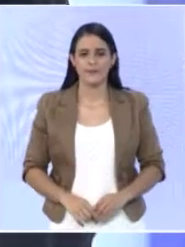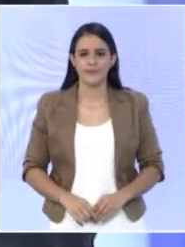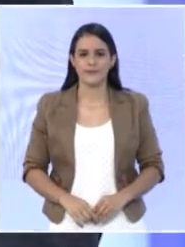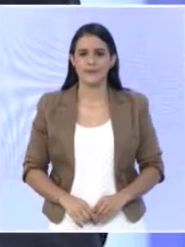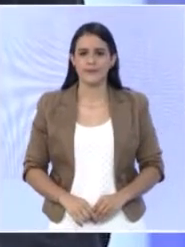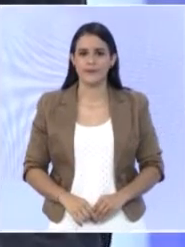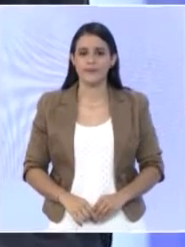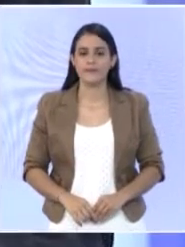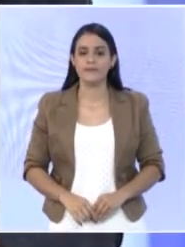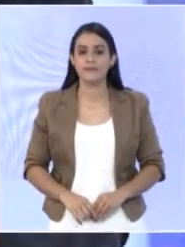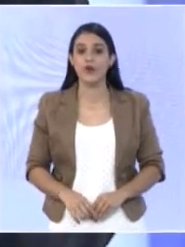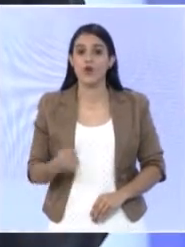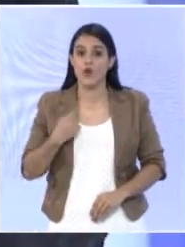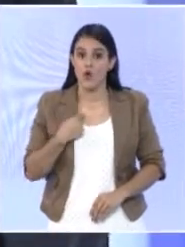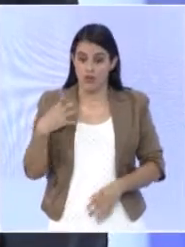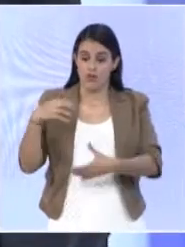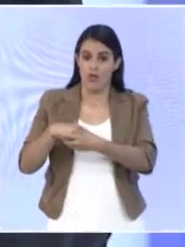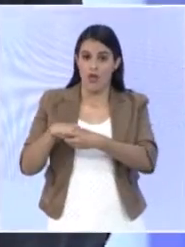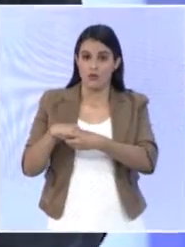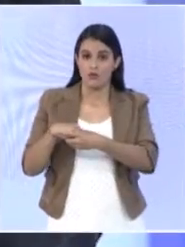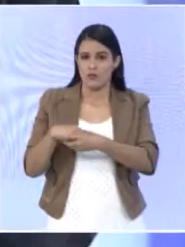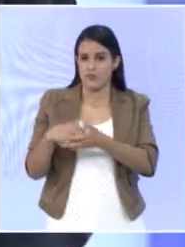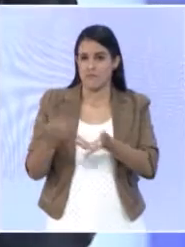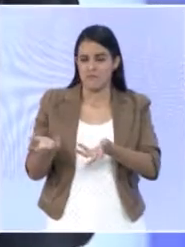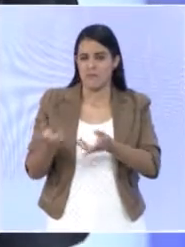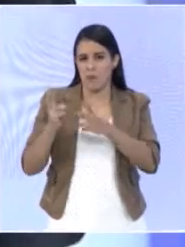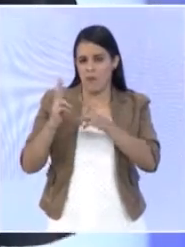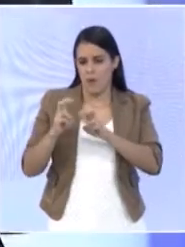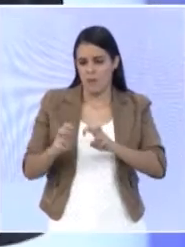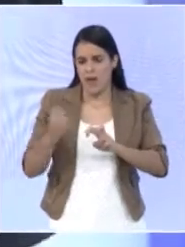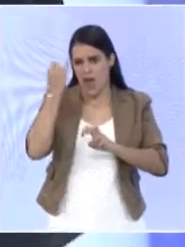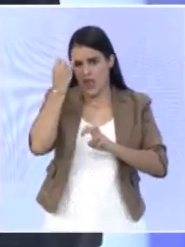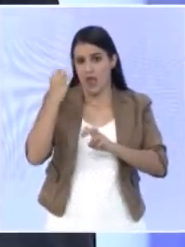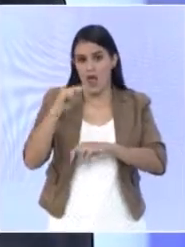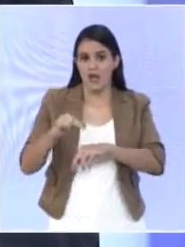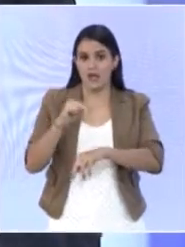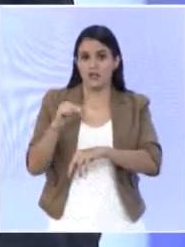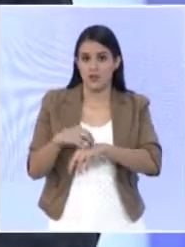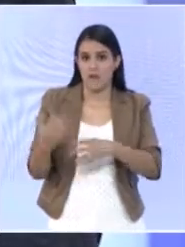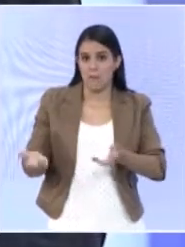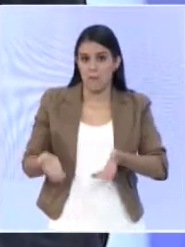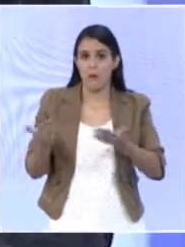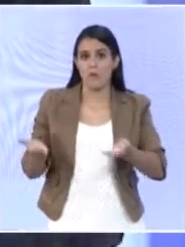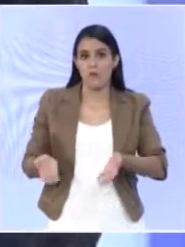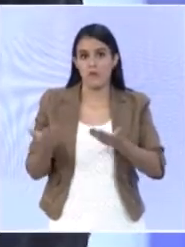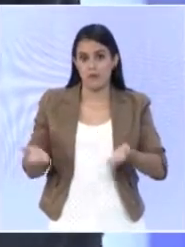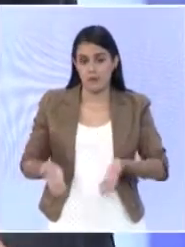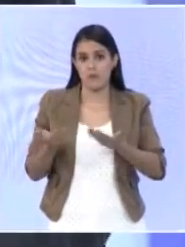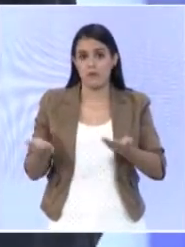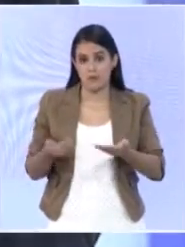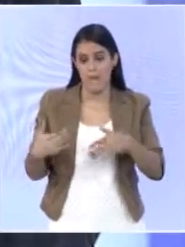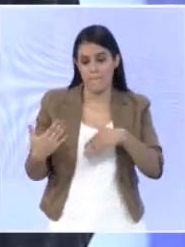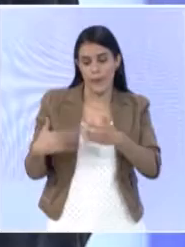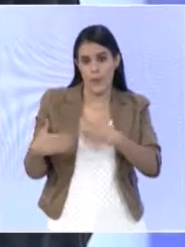y entonces aquí dada la problemática que tenemos hay varias iniciativas nacionales que son bien interesantes y que está en un proceso